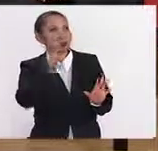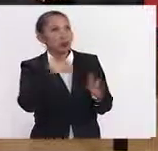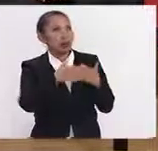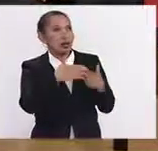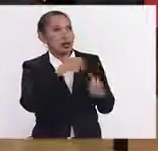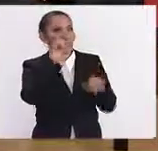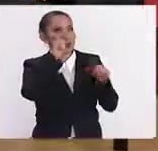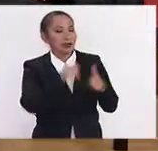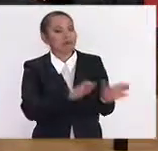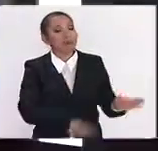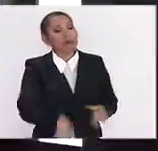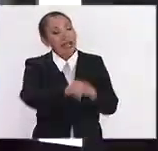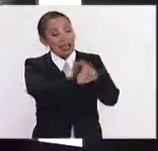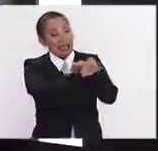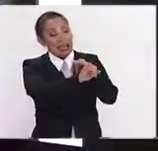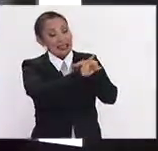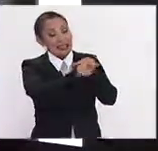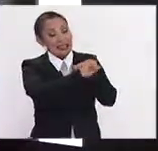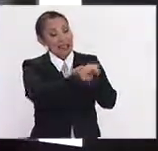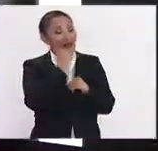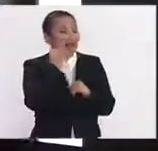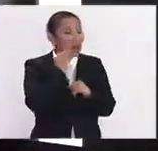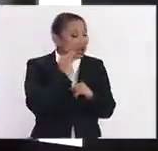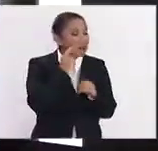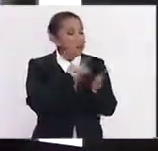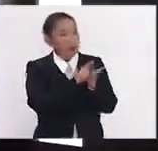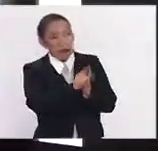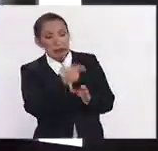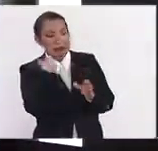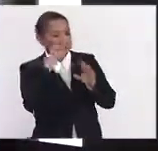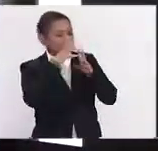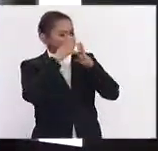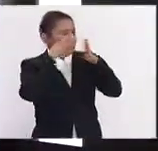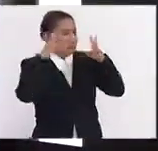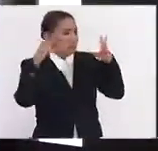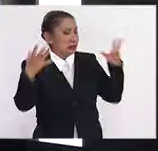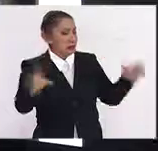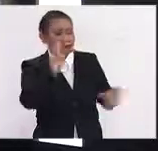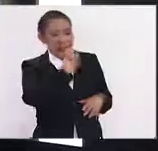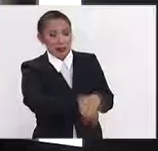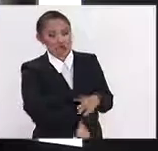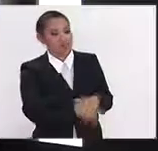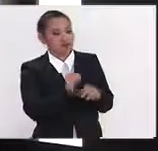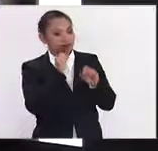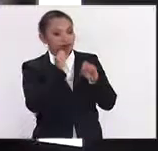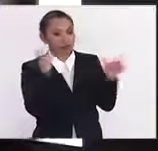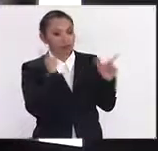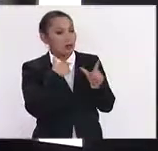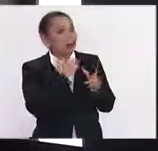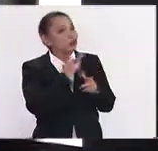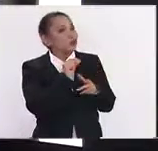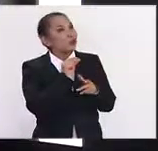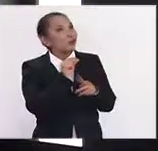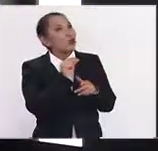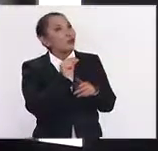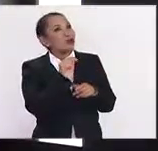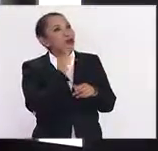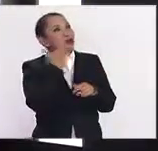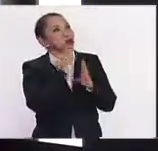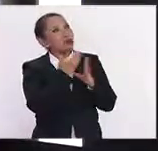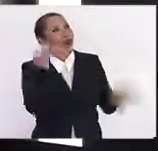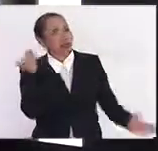Bueno, las redes sociales son una herramienta increíble, impresionante. En realidad, no recuerdo mi